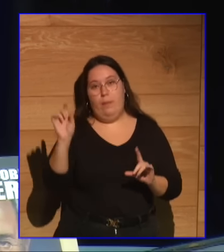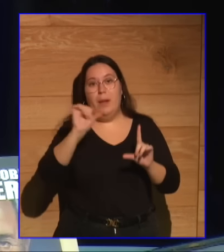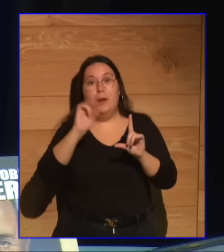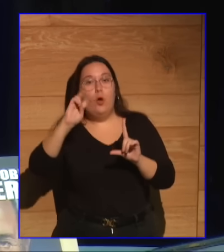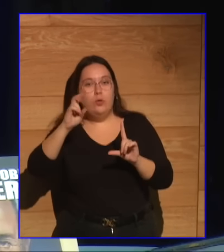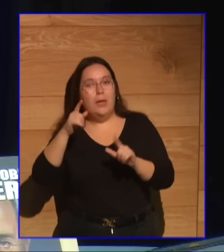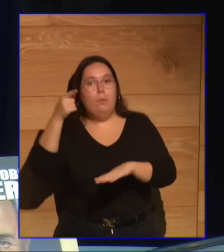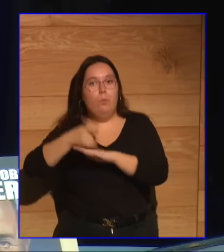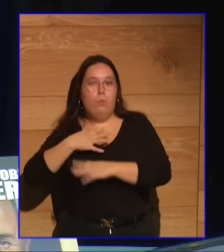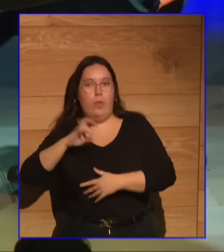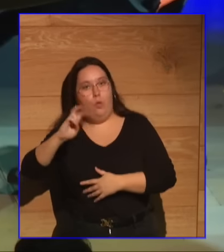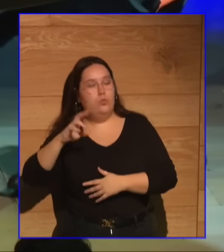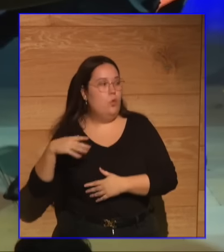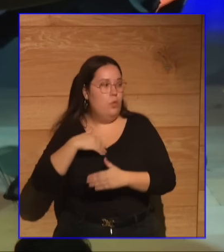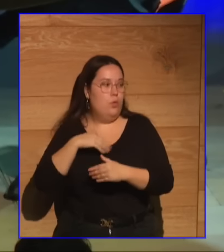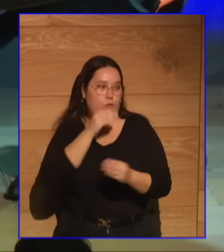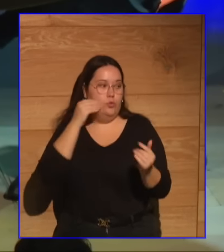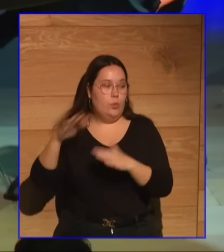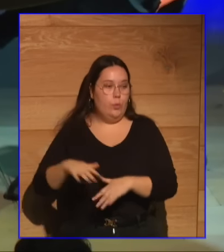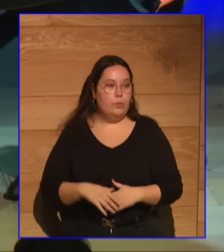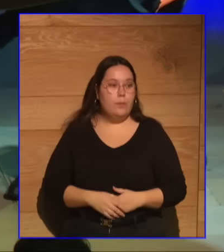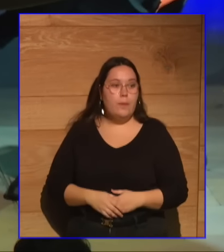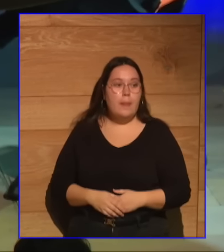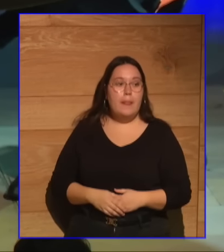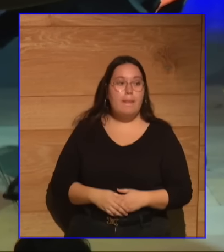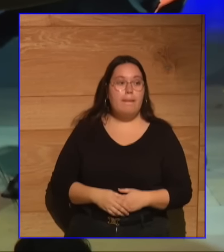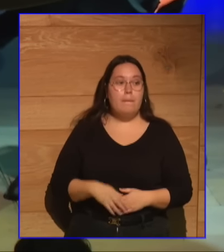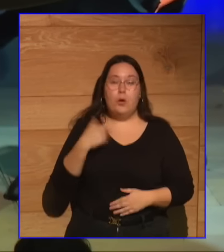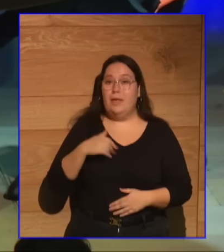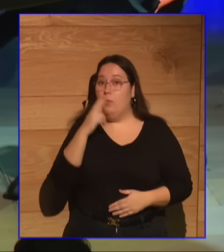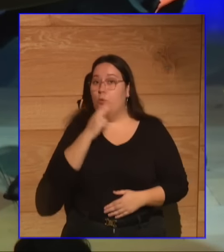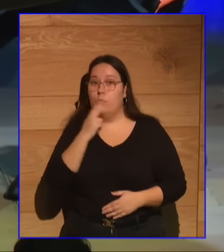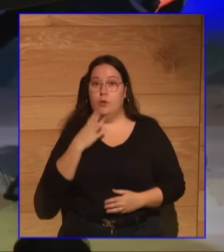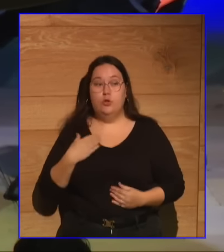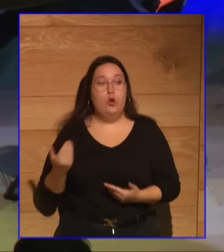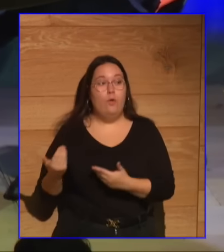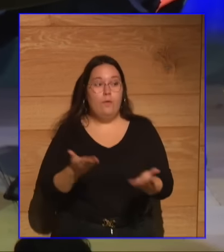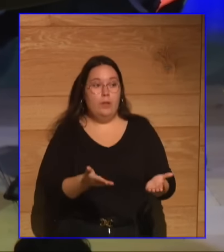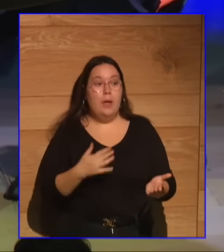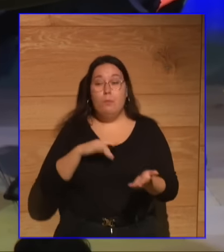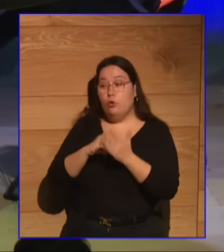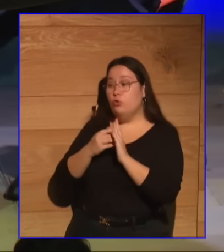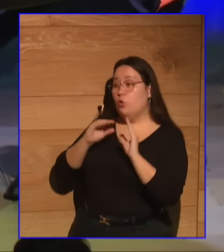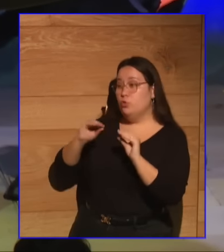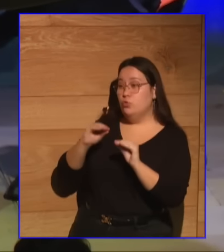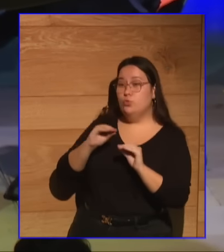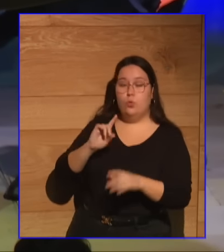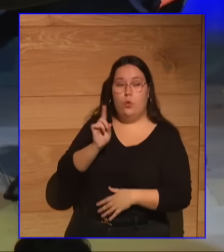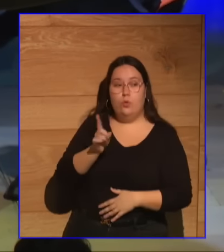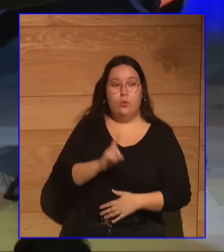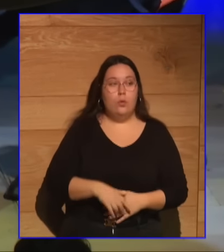montón de... Cuando él ya tiene el compromiso de hacer esa película, se le ofrece suyo, un montón de... ¿El proyecto es suyo? No, el proyecto le viene,